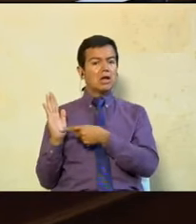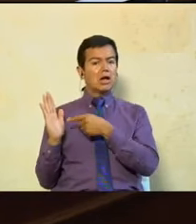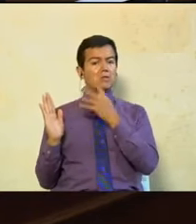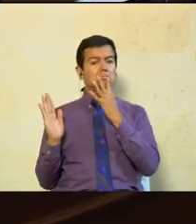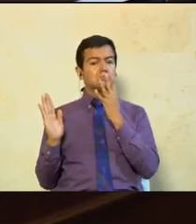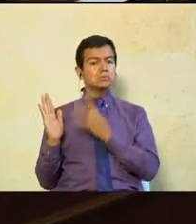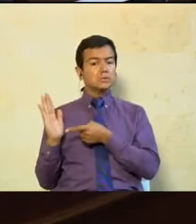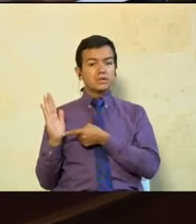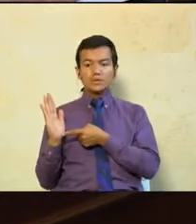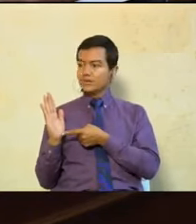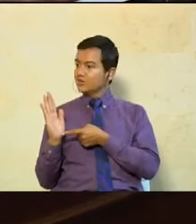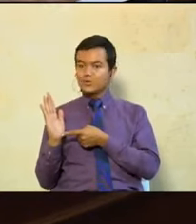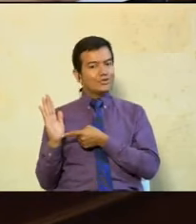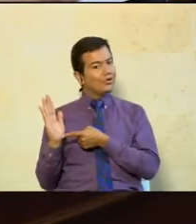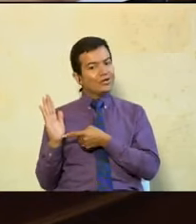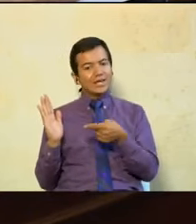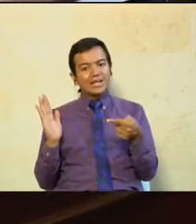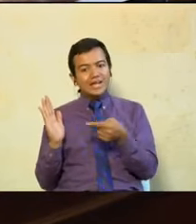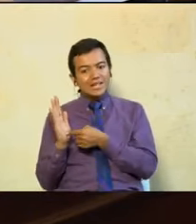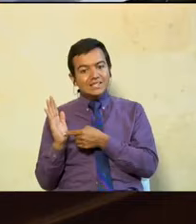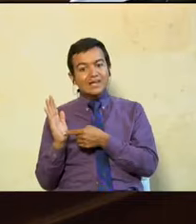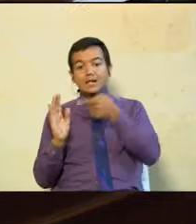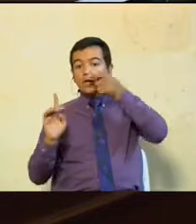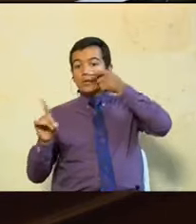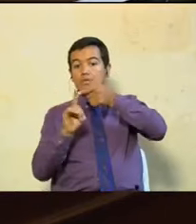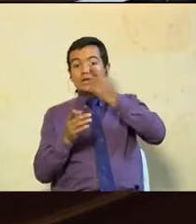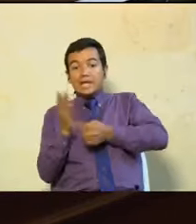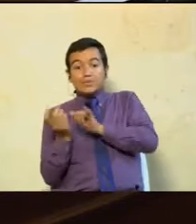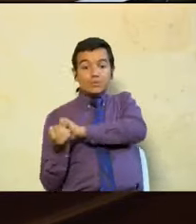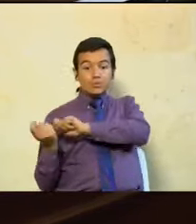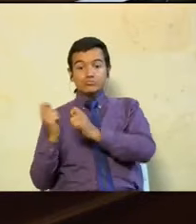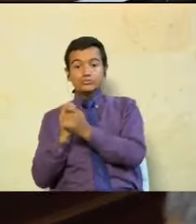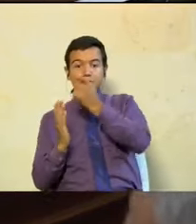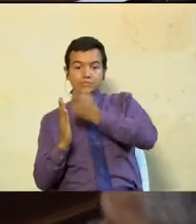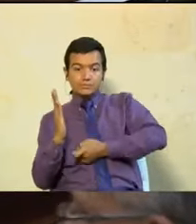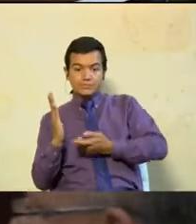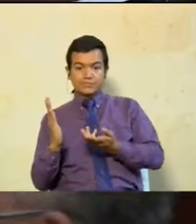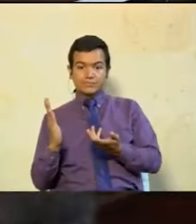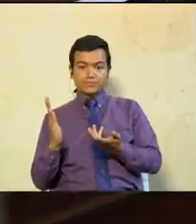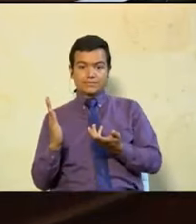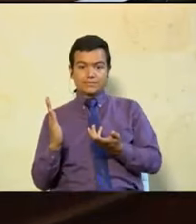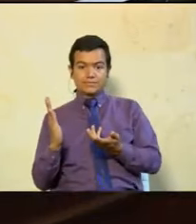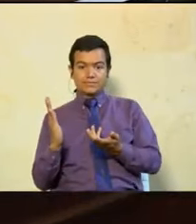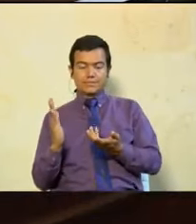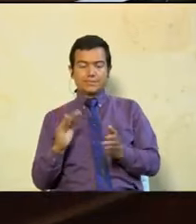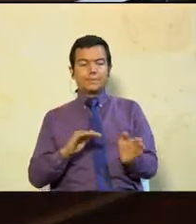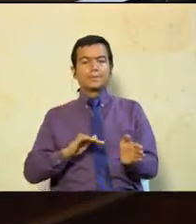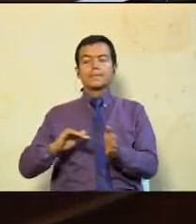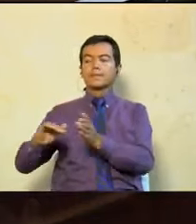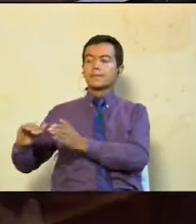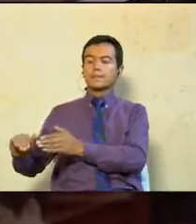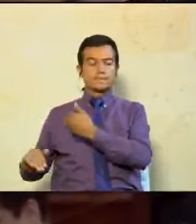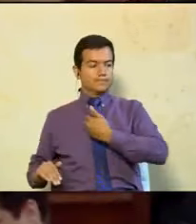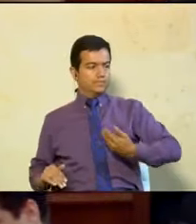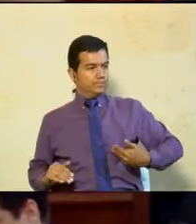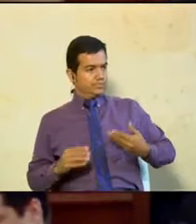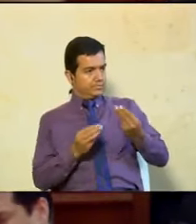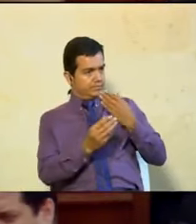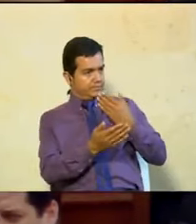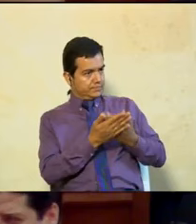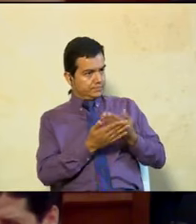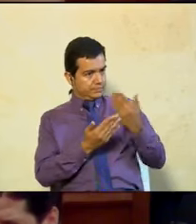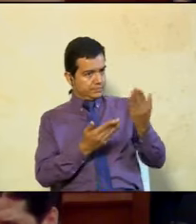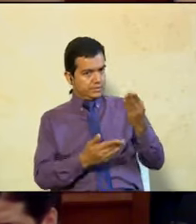todo tratando de reformar y de mejorar bueno eh gracias